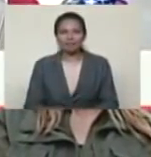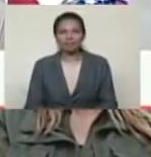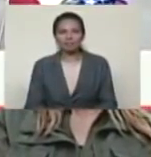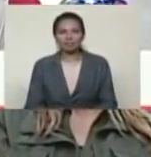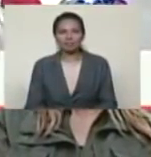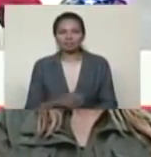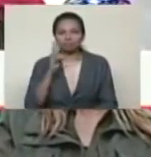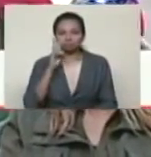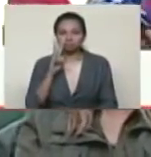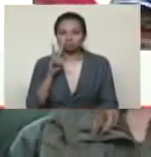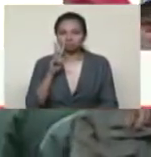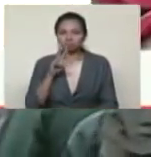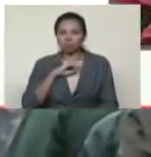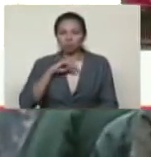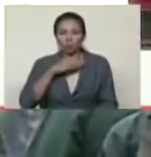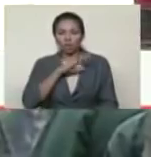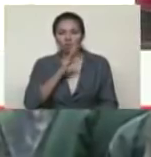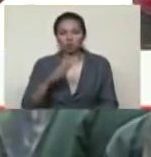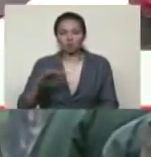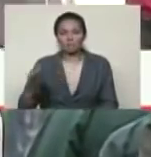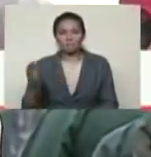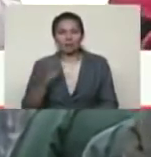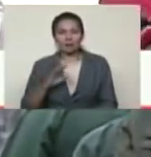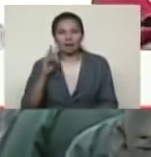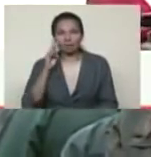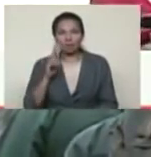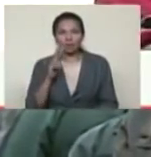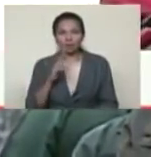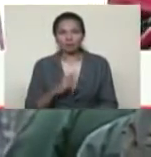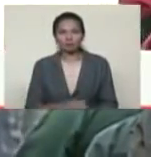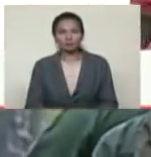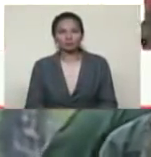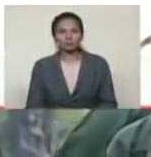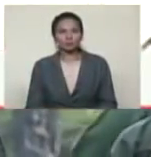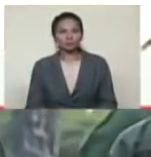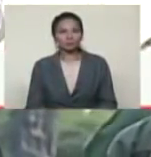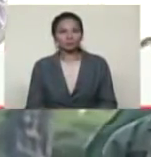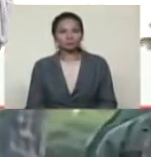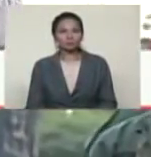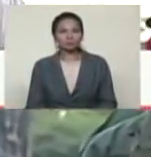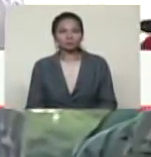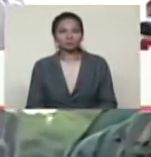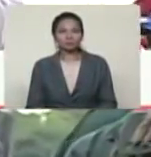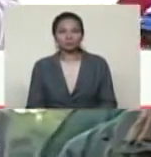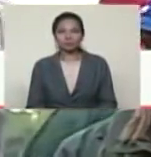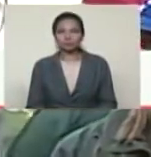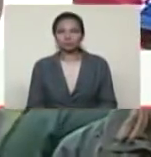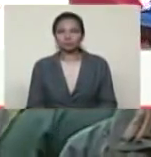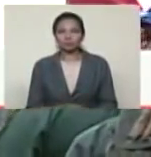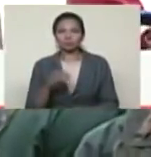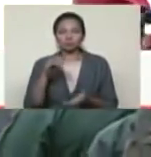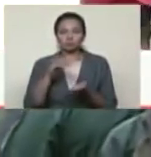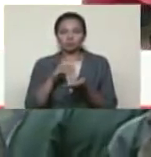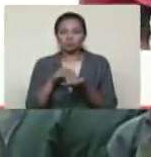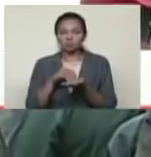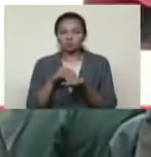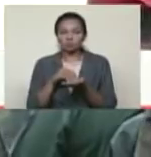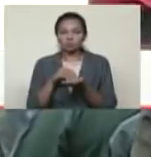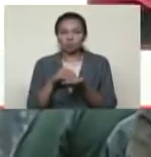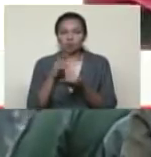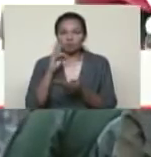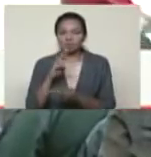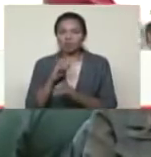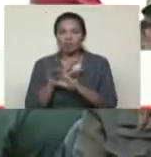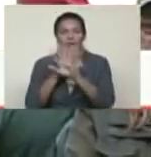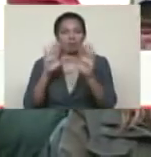velando, vigilando nuestro mar, ni un segundo para detectarlo y ponerle coto, hablarle